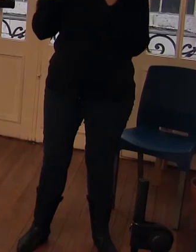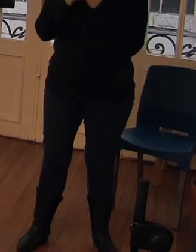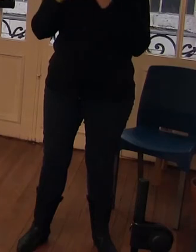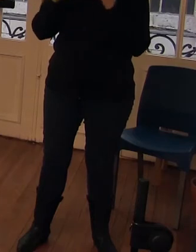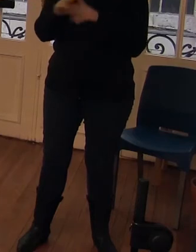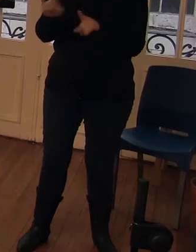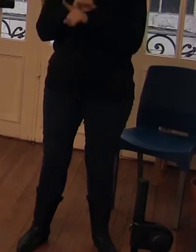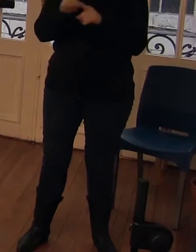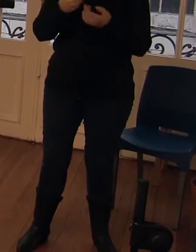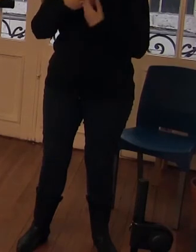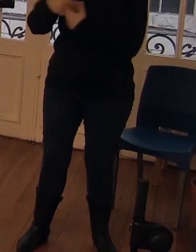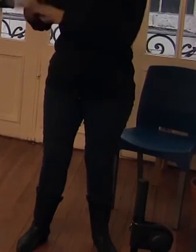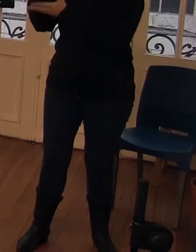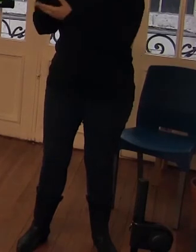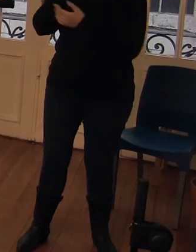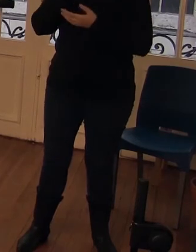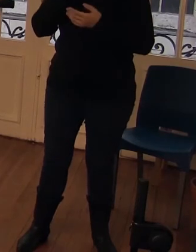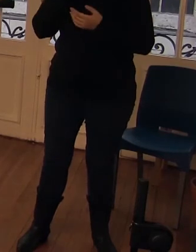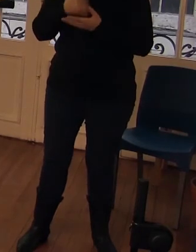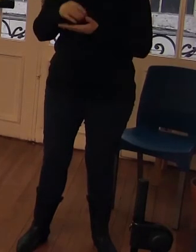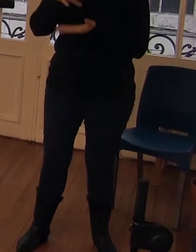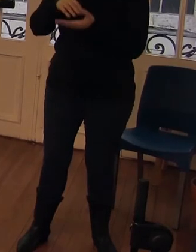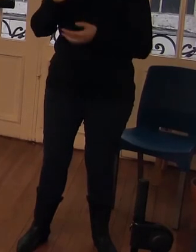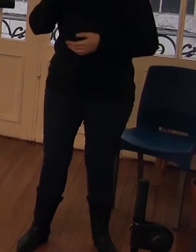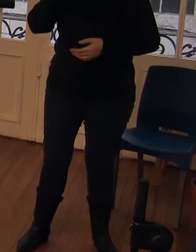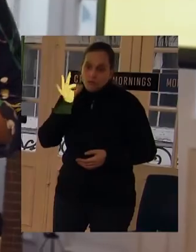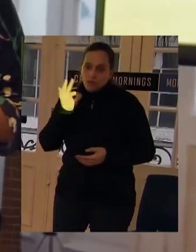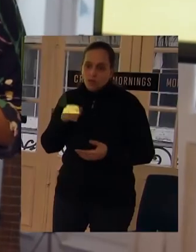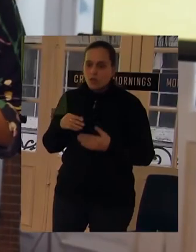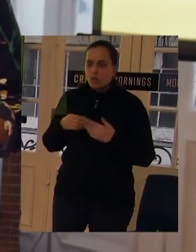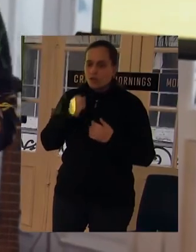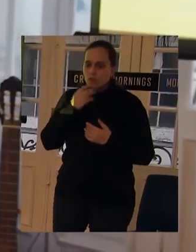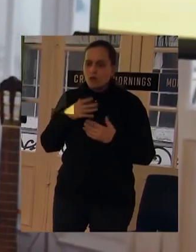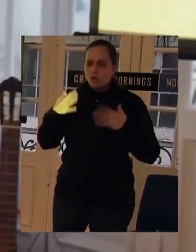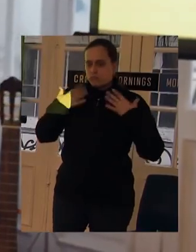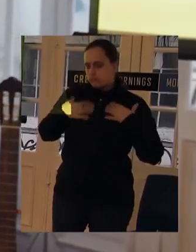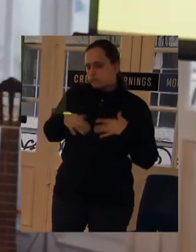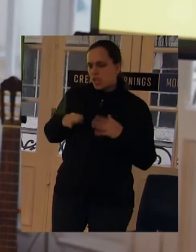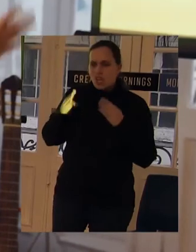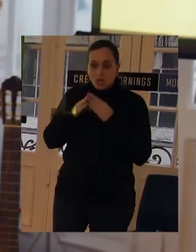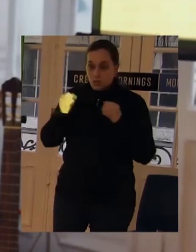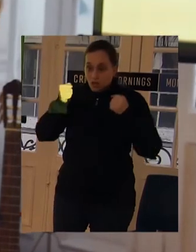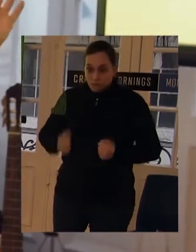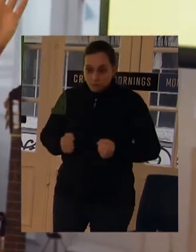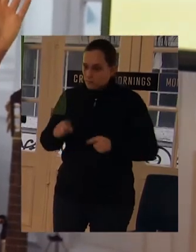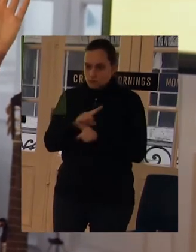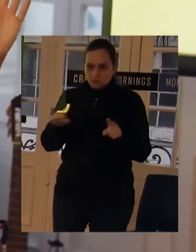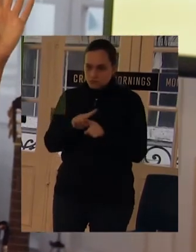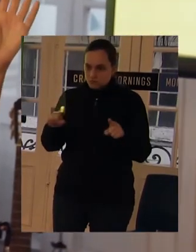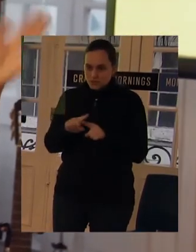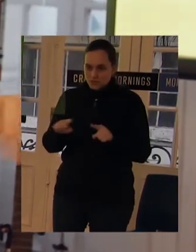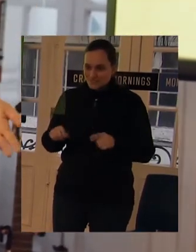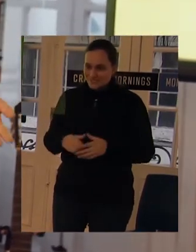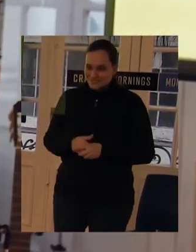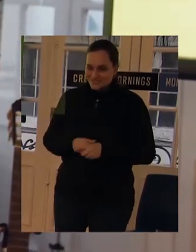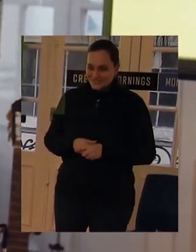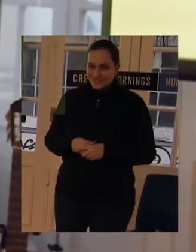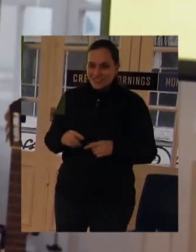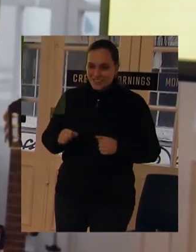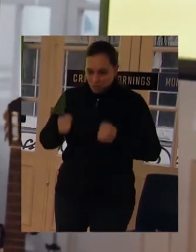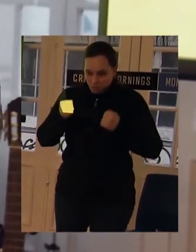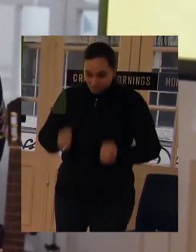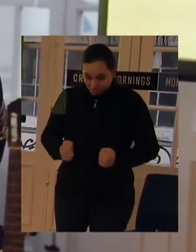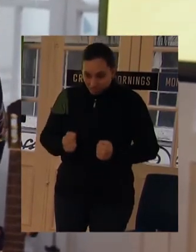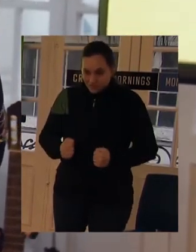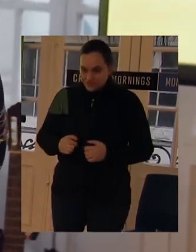antes de que estemos todos de acuerdo que este es el camino que queremos tomar, Ahí trabajo en la pieza final y